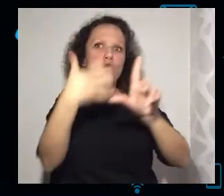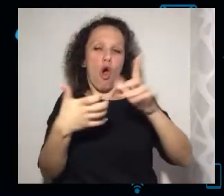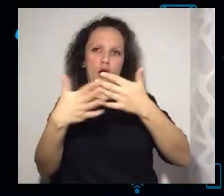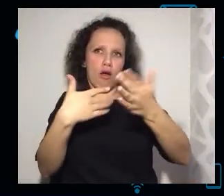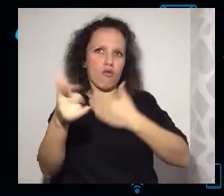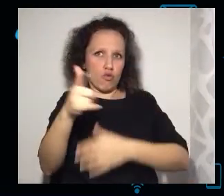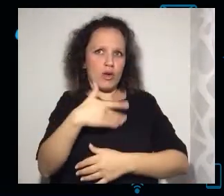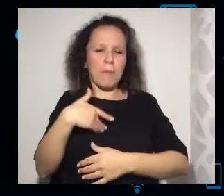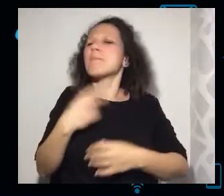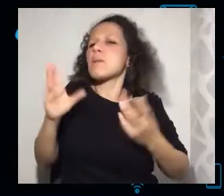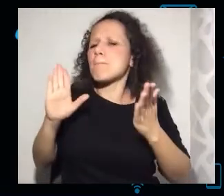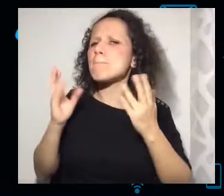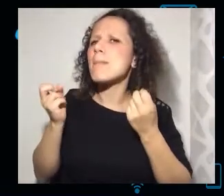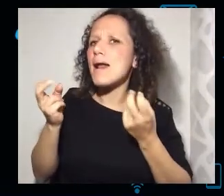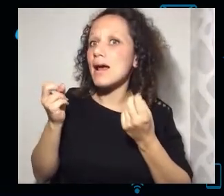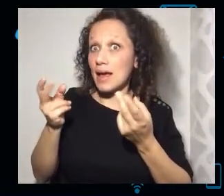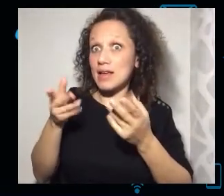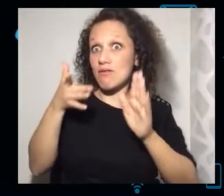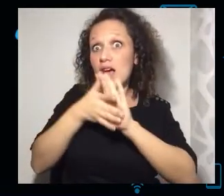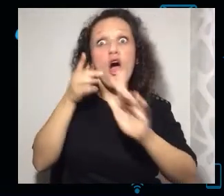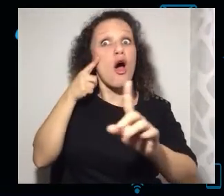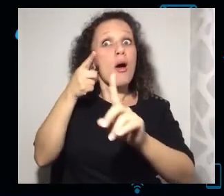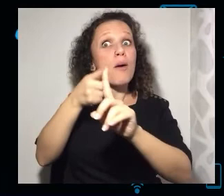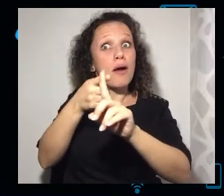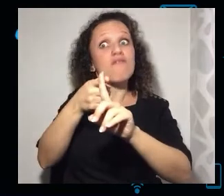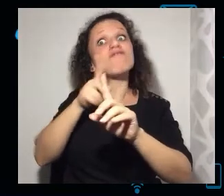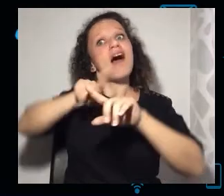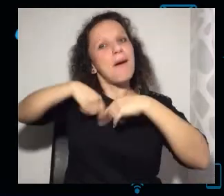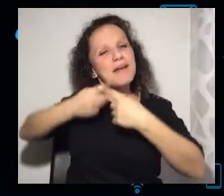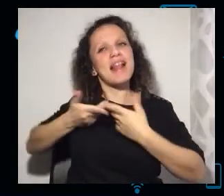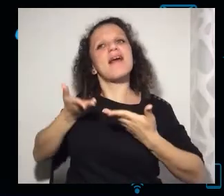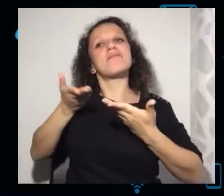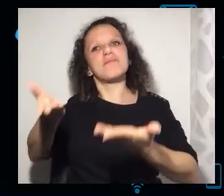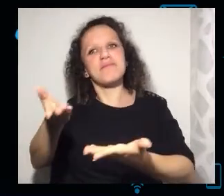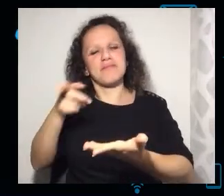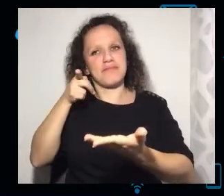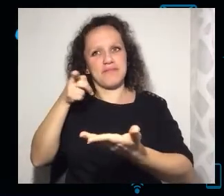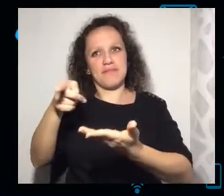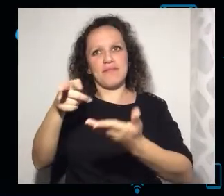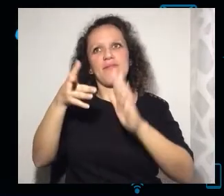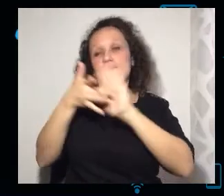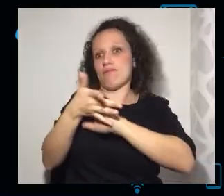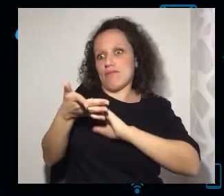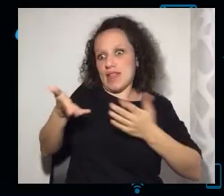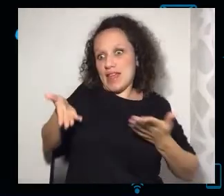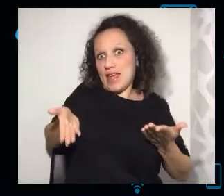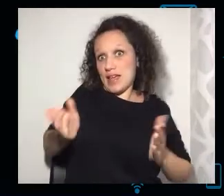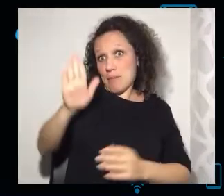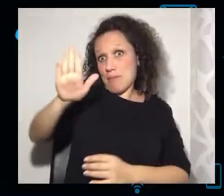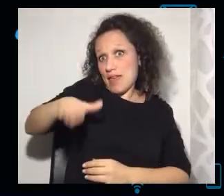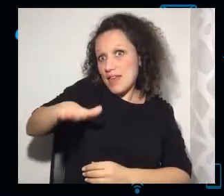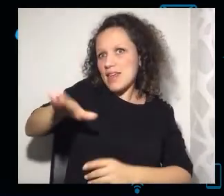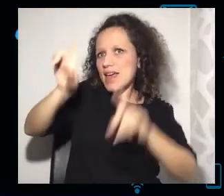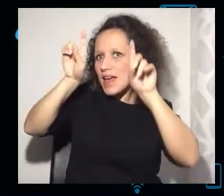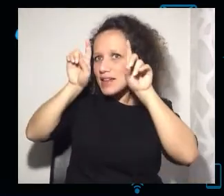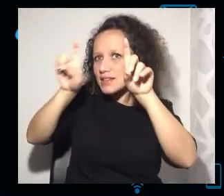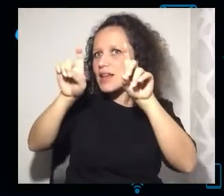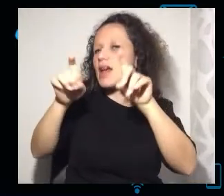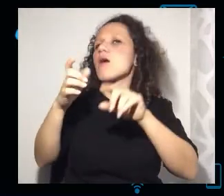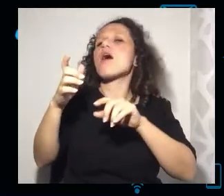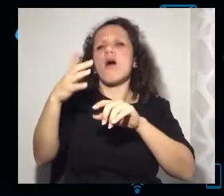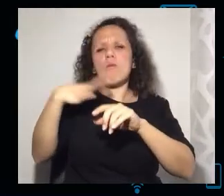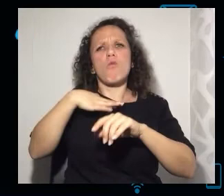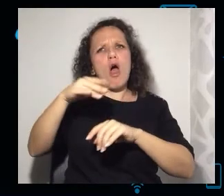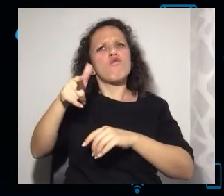finalidad donde la familia puede tener mucho que decir o podemos enseñar a los más pequeños a aspirar lejos a